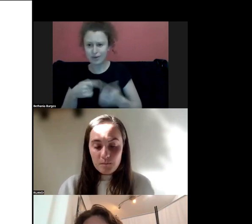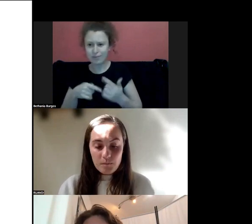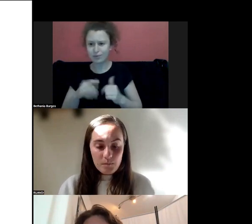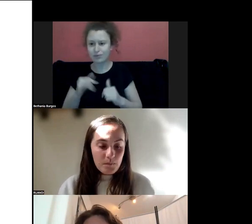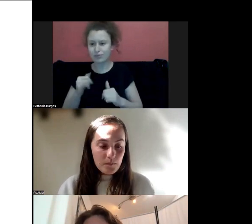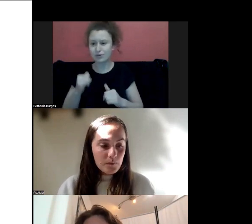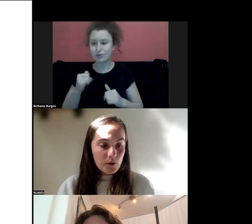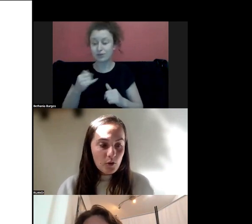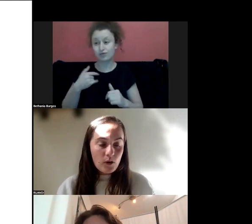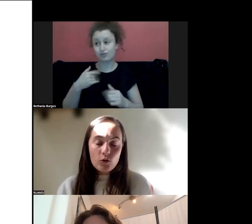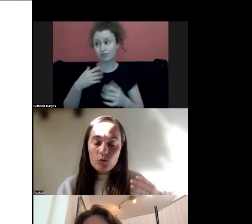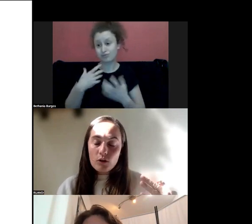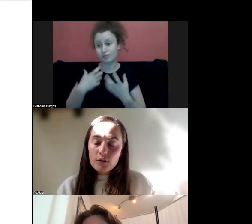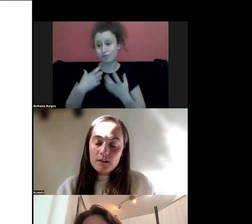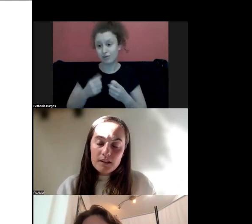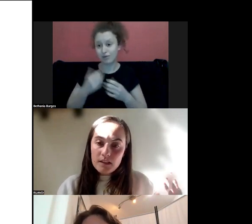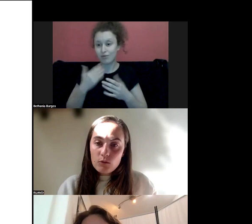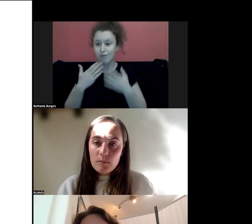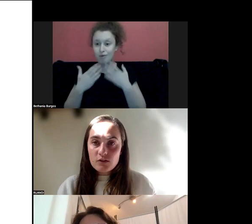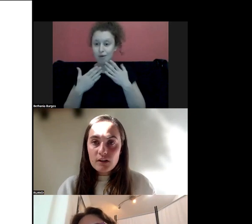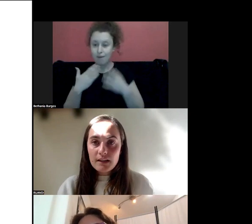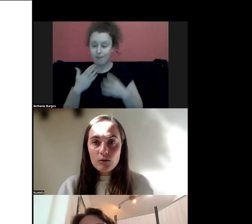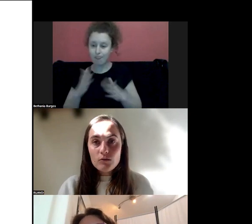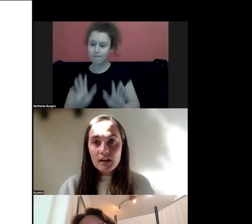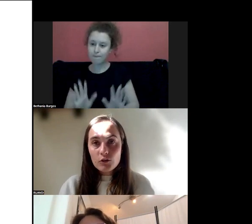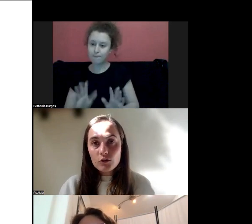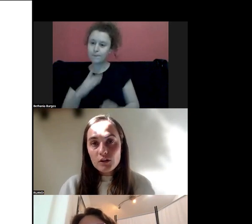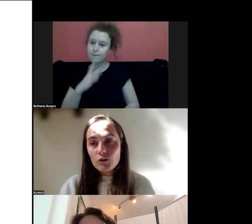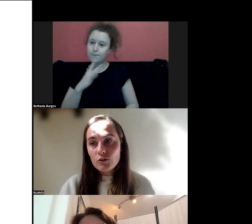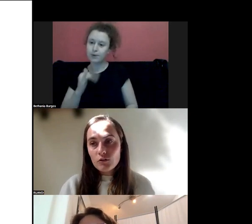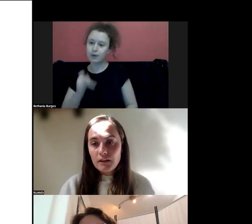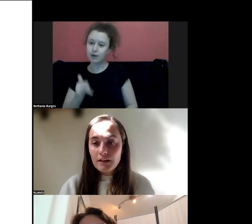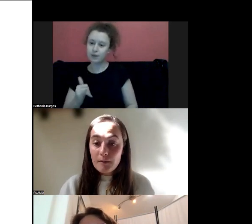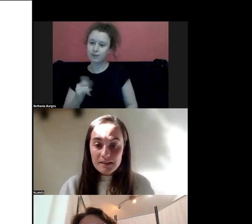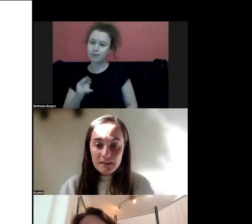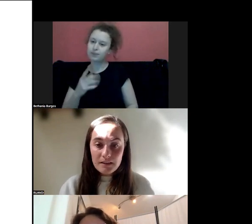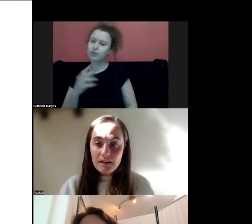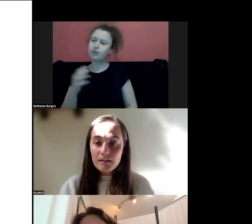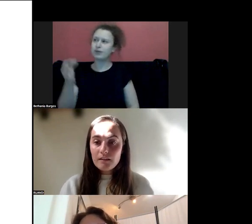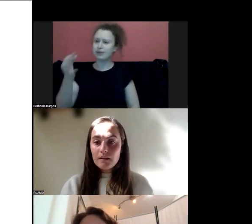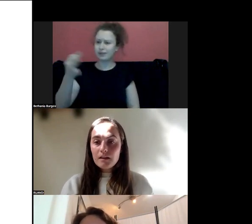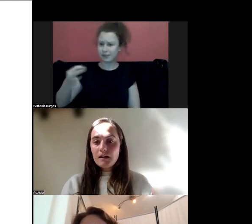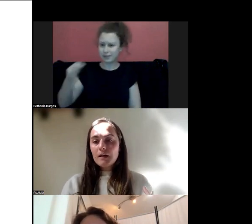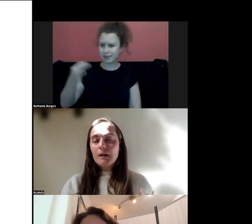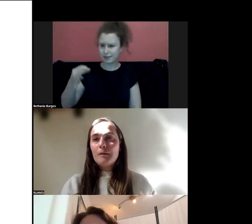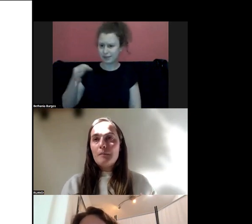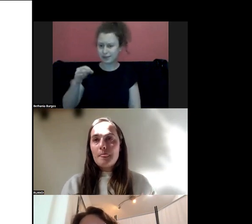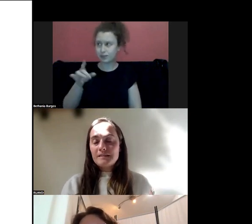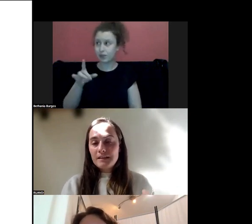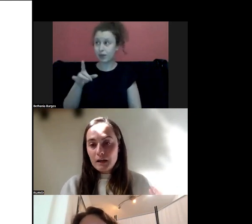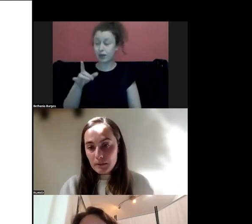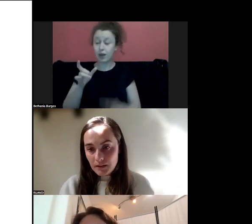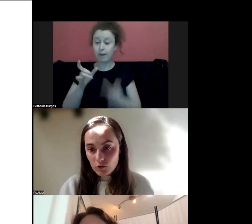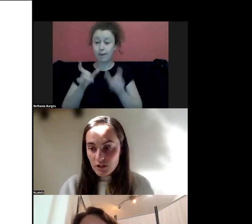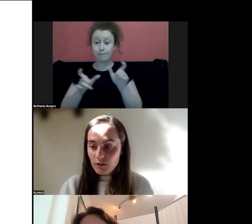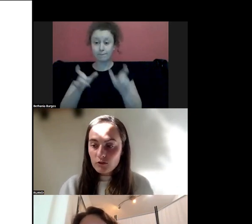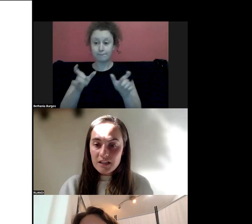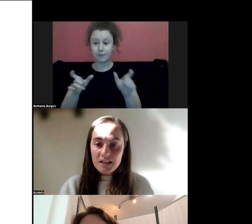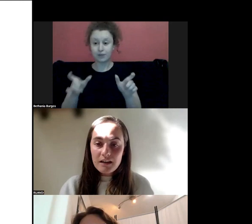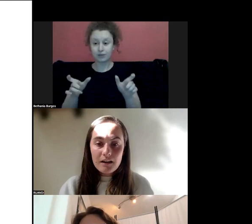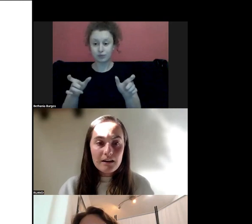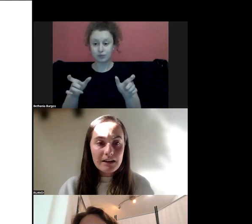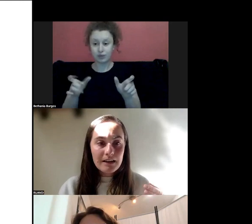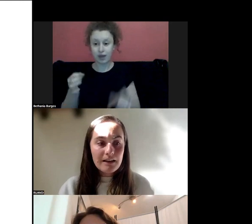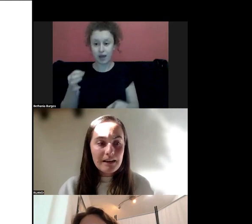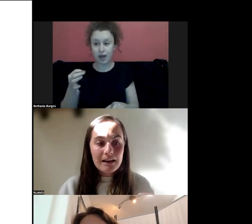que cuando existe una persona que tiene un diagnóstico de discapacidad, se ha repetido ya en